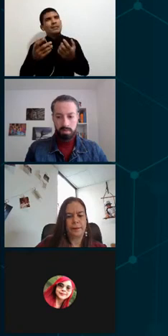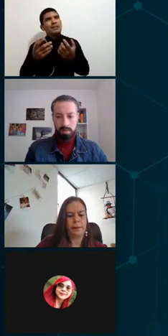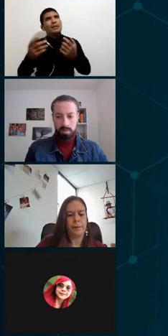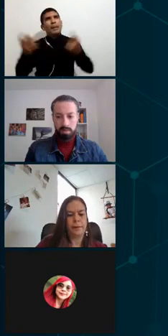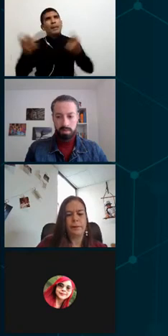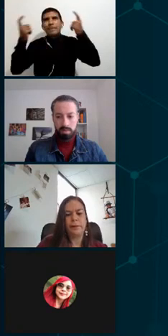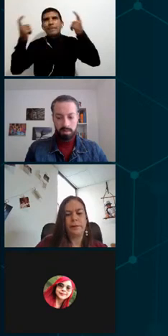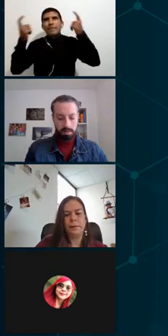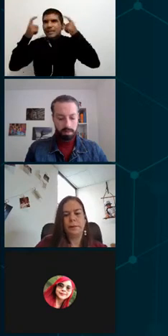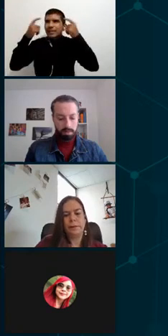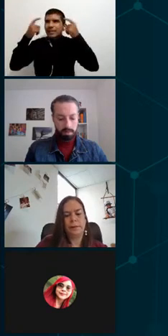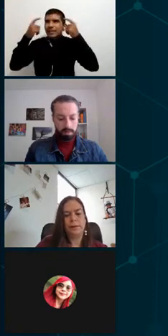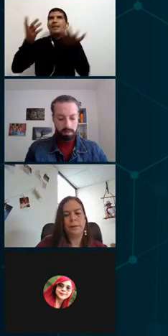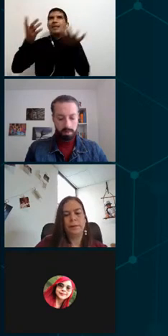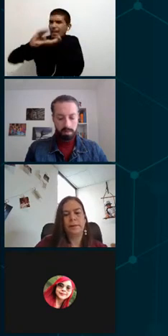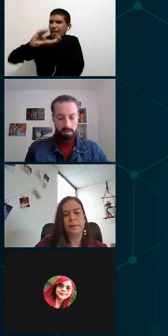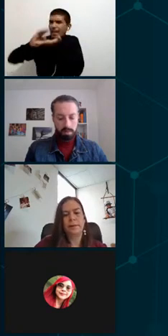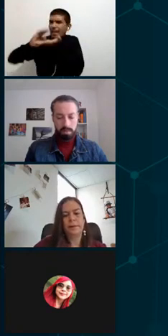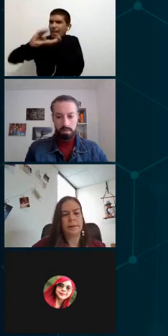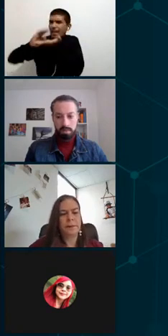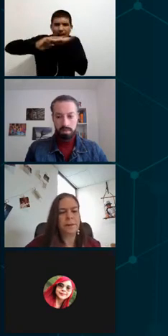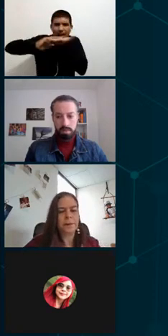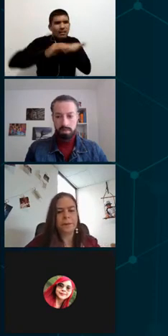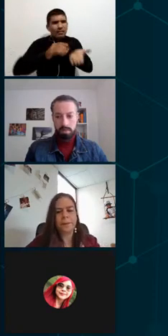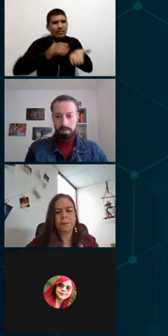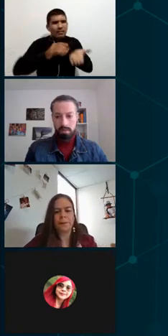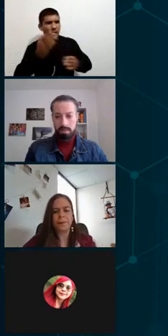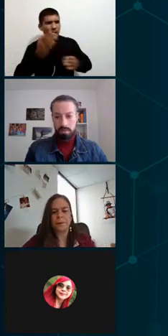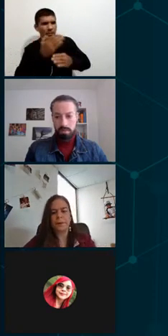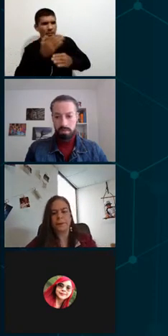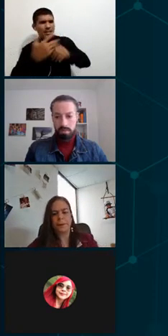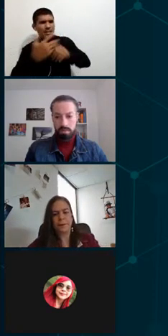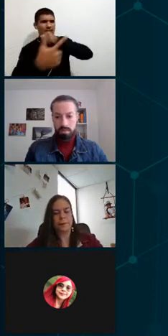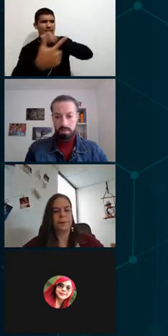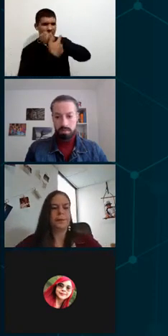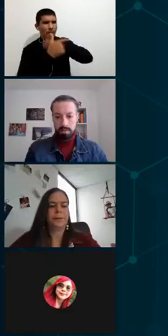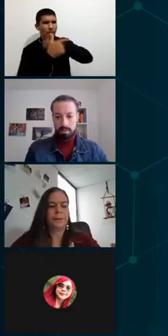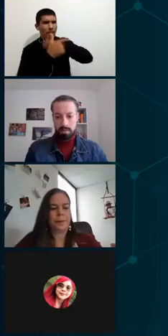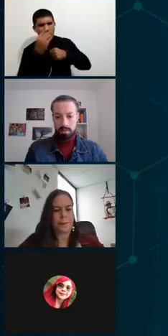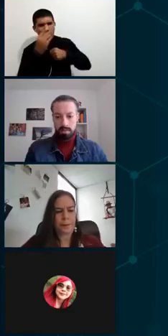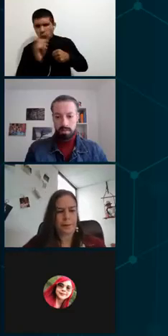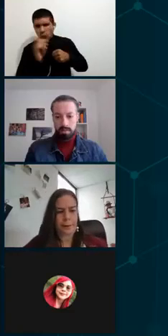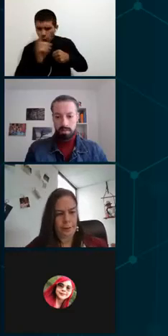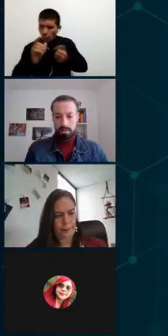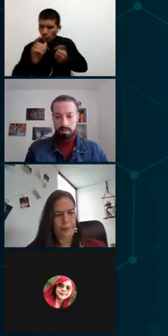a problemas malvados, ¿sí? Después,